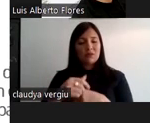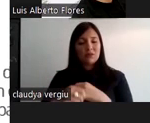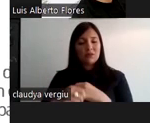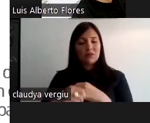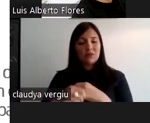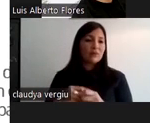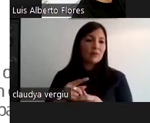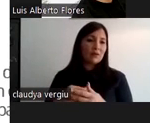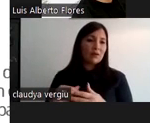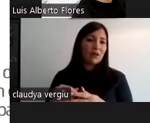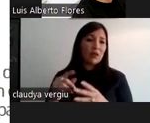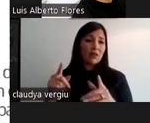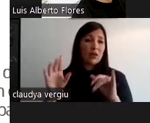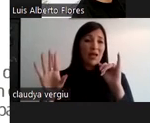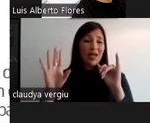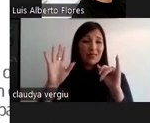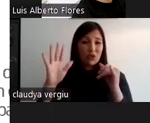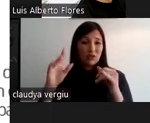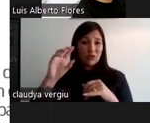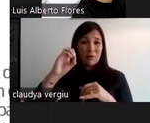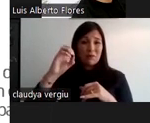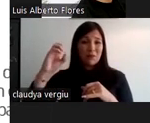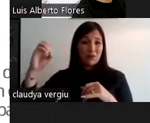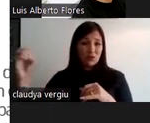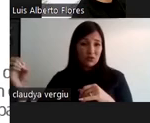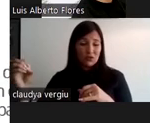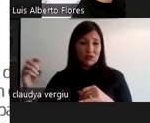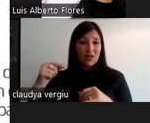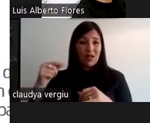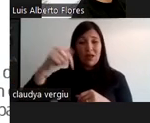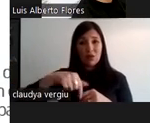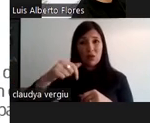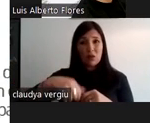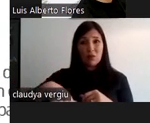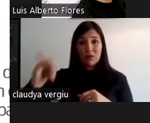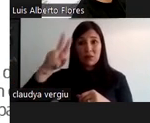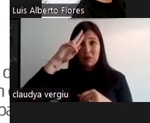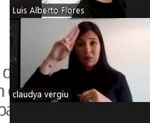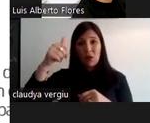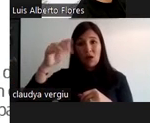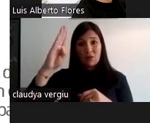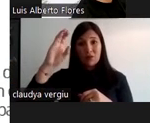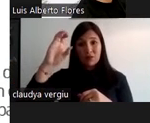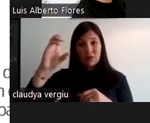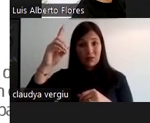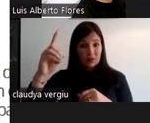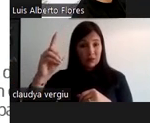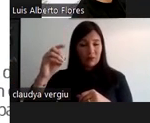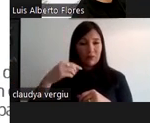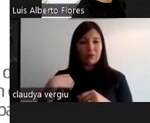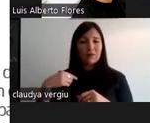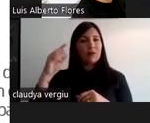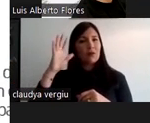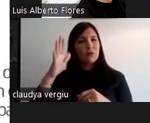de los catorce millones que es actualmente la población urbana abcd tenemos que alrededor